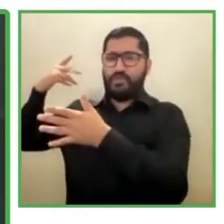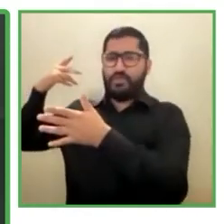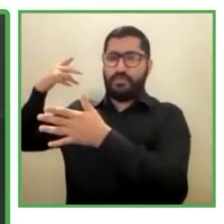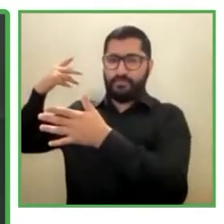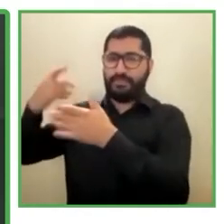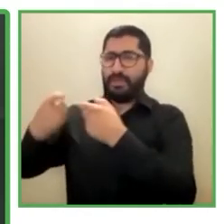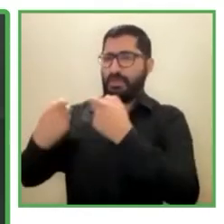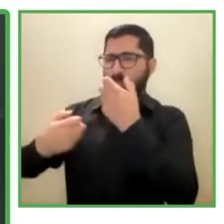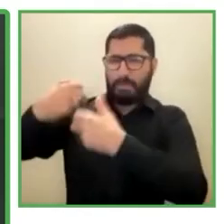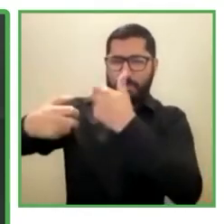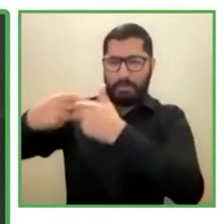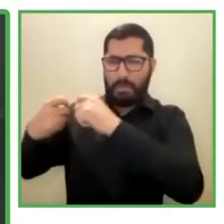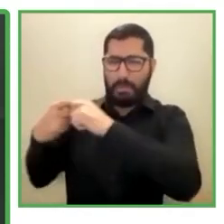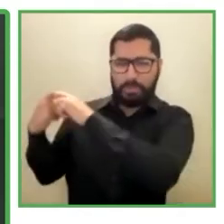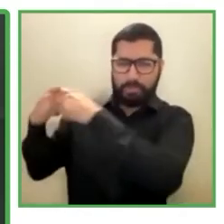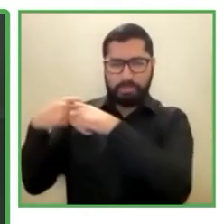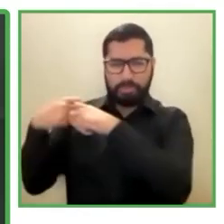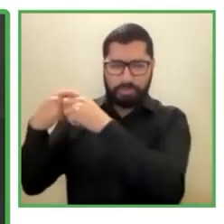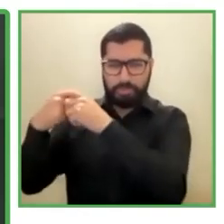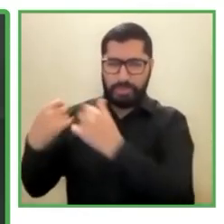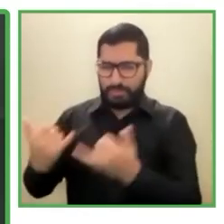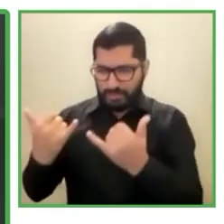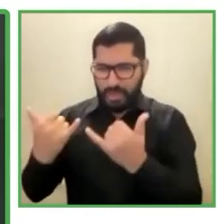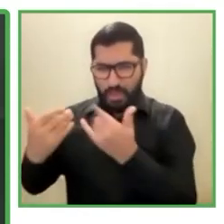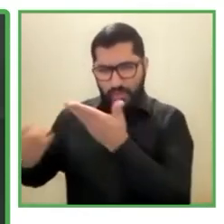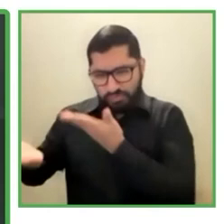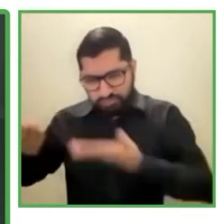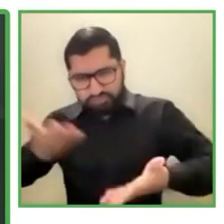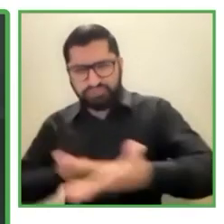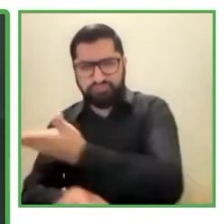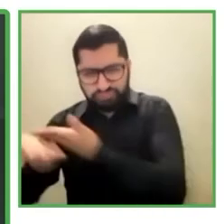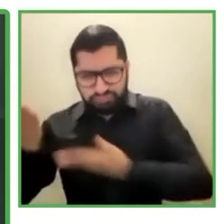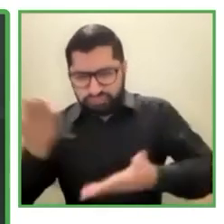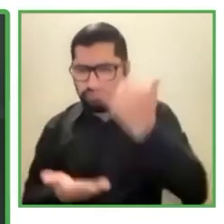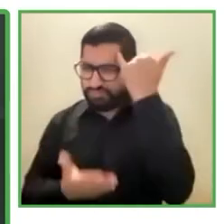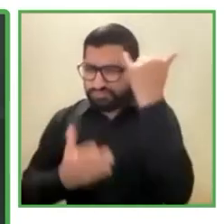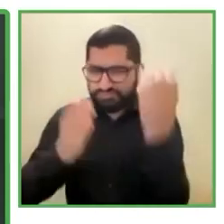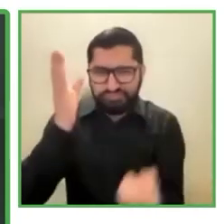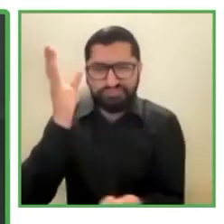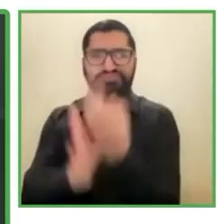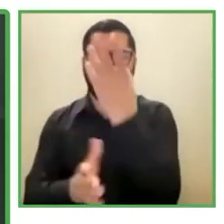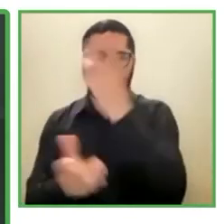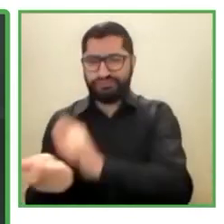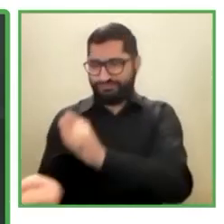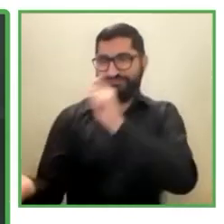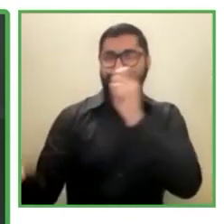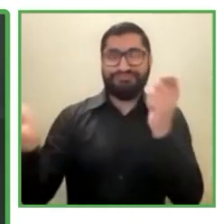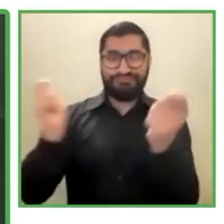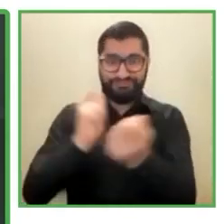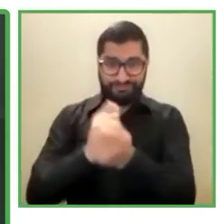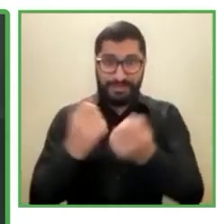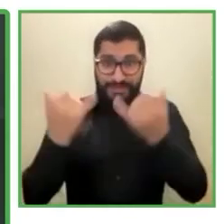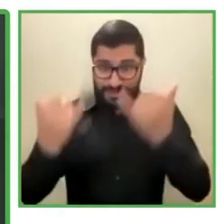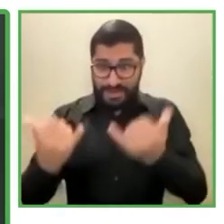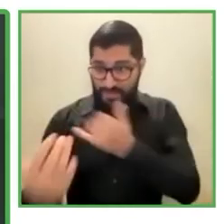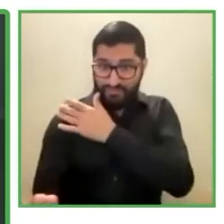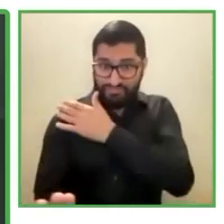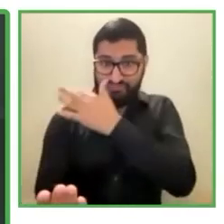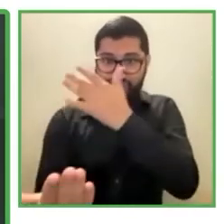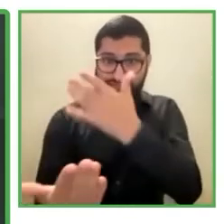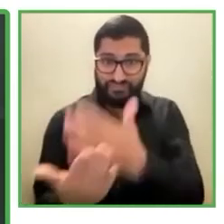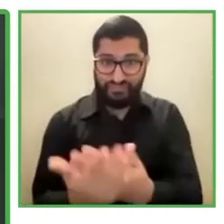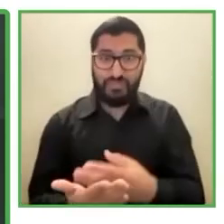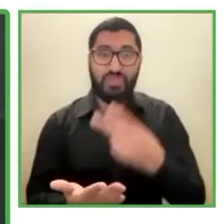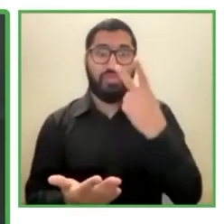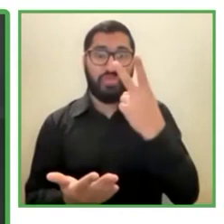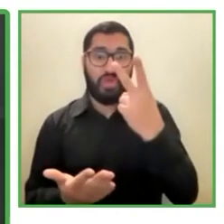dimensiones y en 2019, justo antes de la pandemia, luego de varios años de debate, convergimos en la OIT,